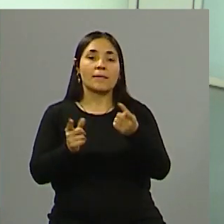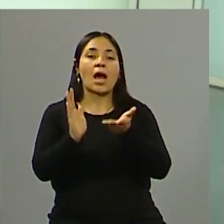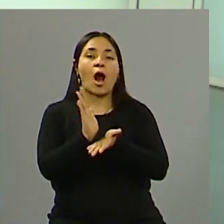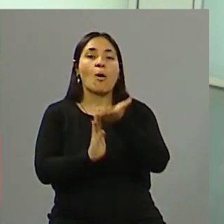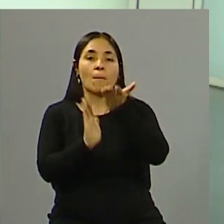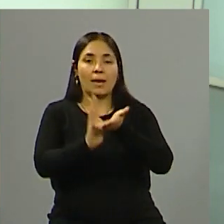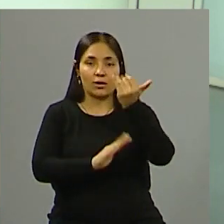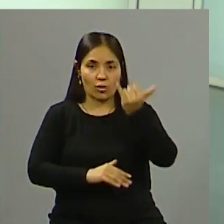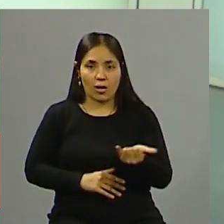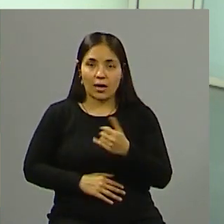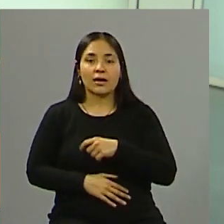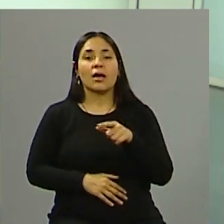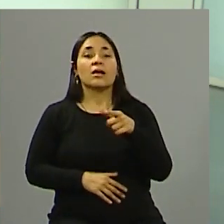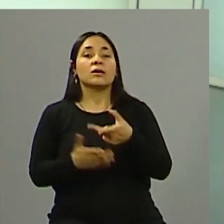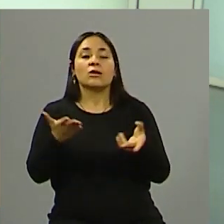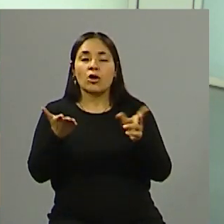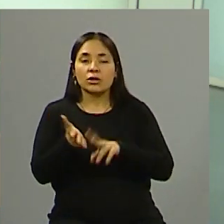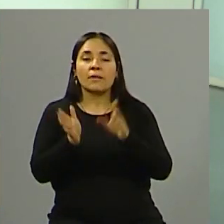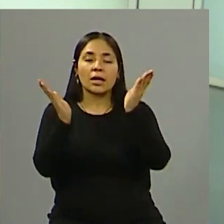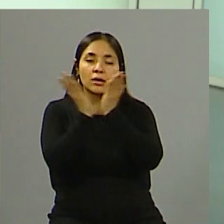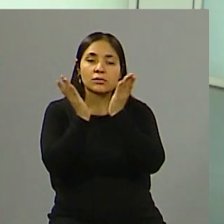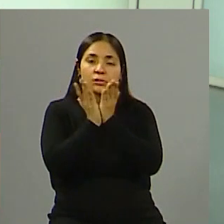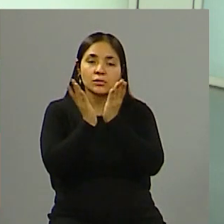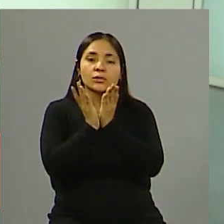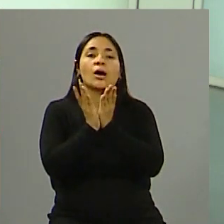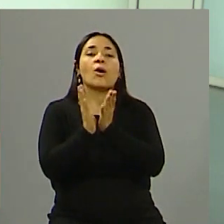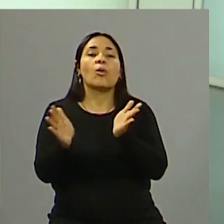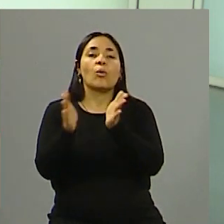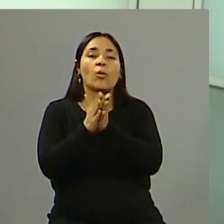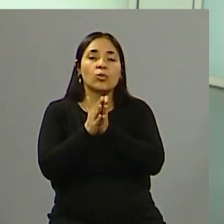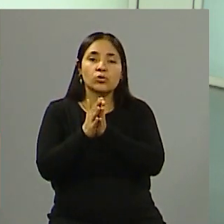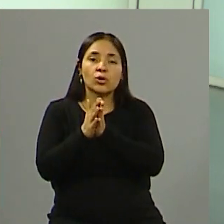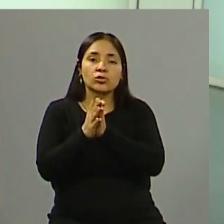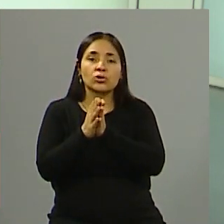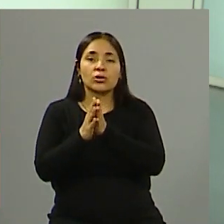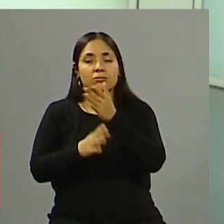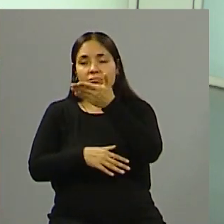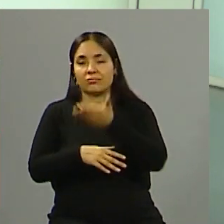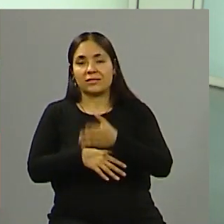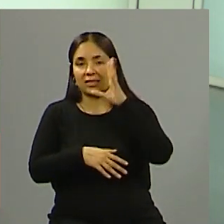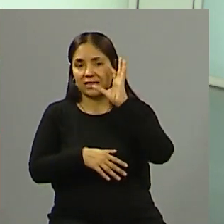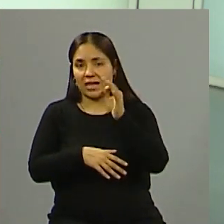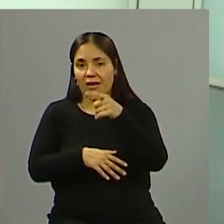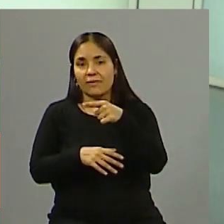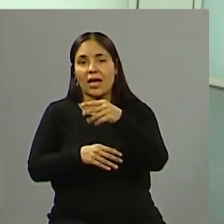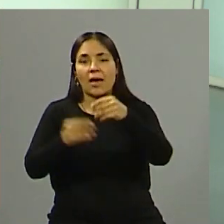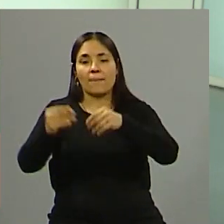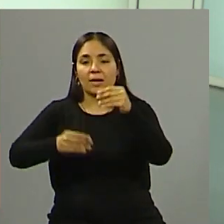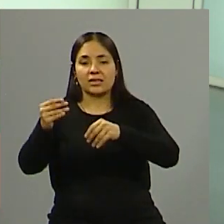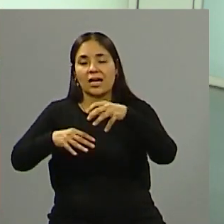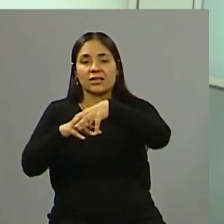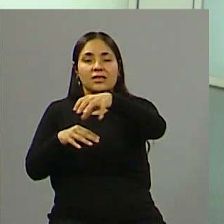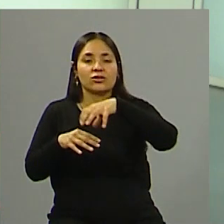muy importantes. Vamos a repasarlo a este panorama con los protagonistas absolutos, que son los empresarios de